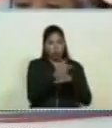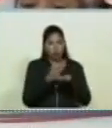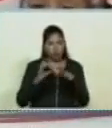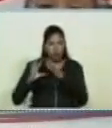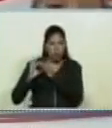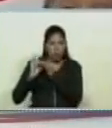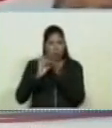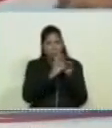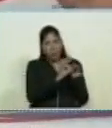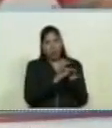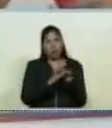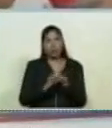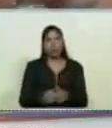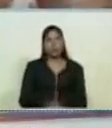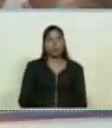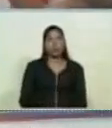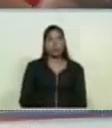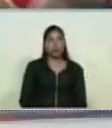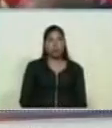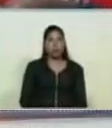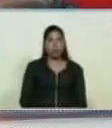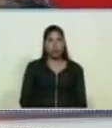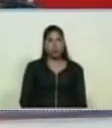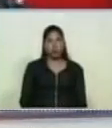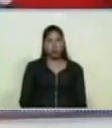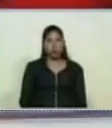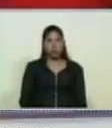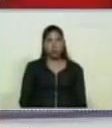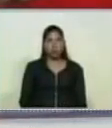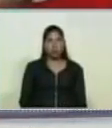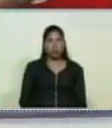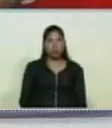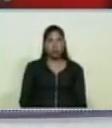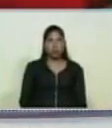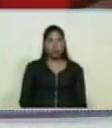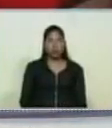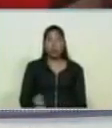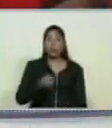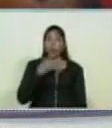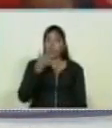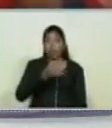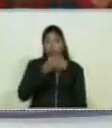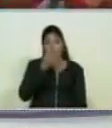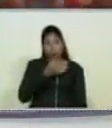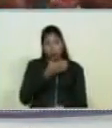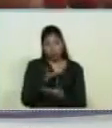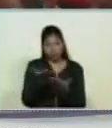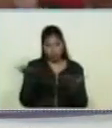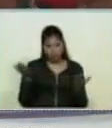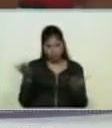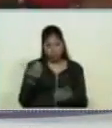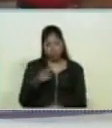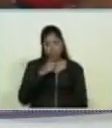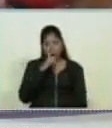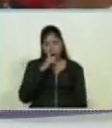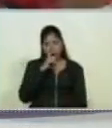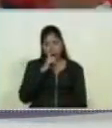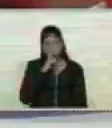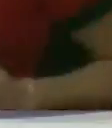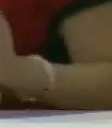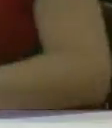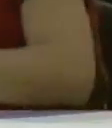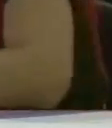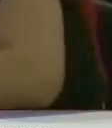cada una de las políticas que usted está encomendando, presidente. Bueno, buenas tardes, presidente. Darle las gracias, la bienvenida a